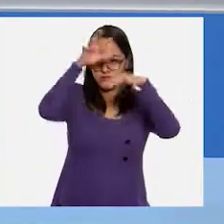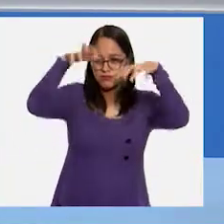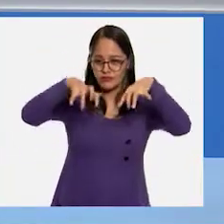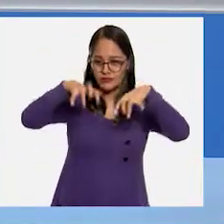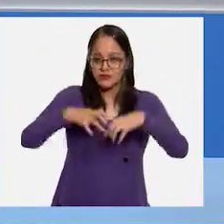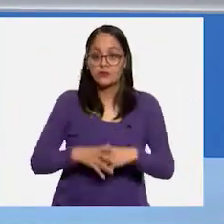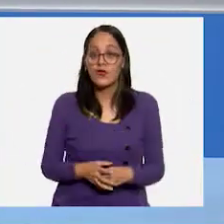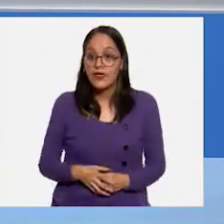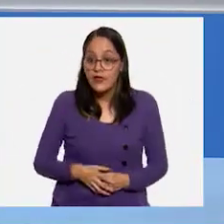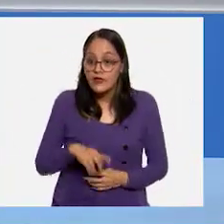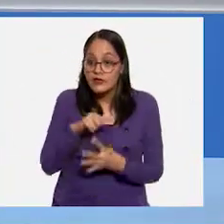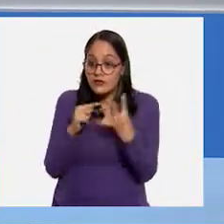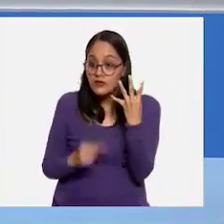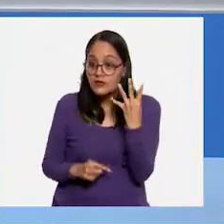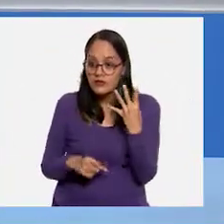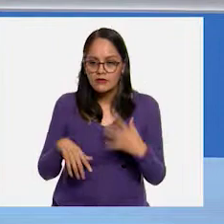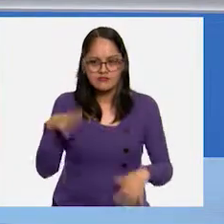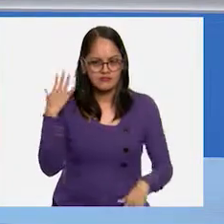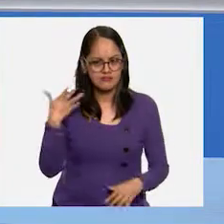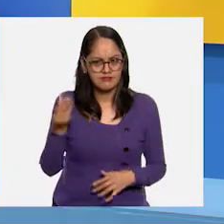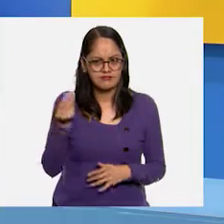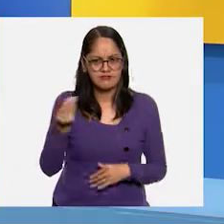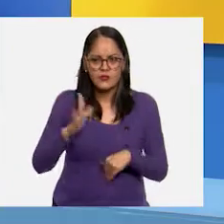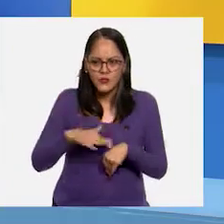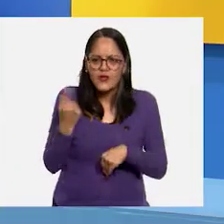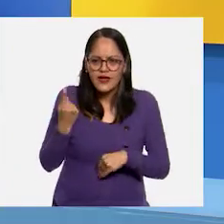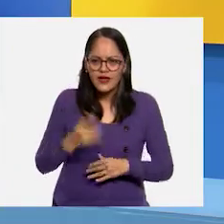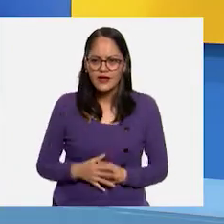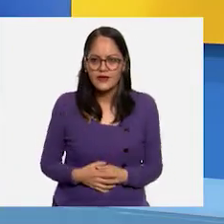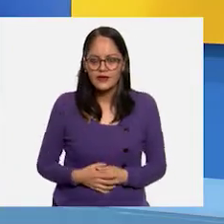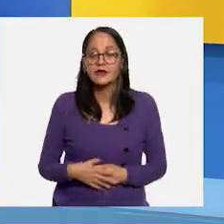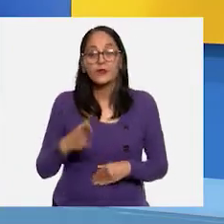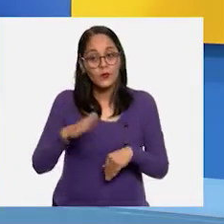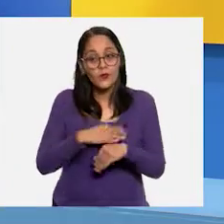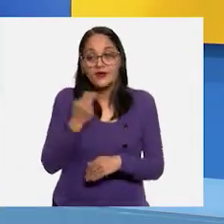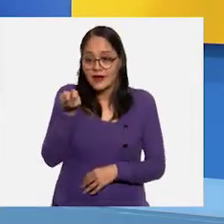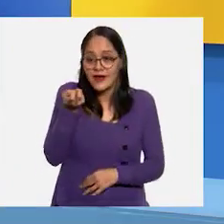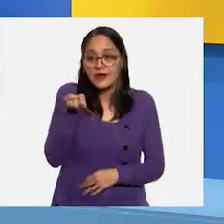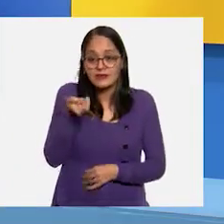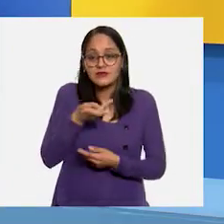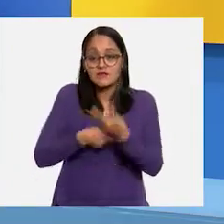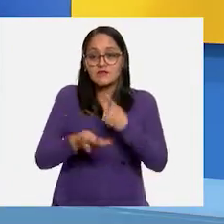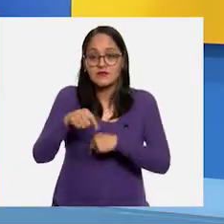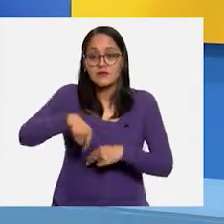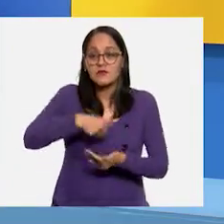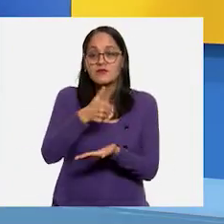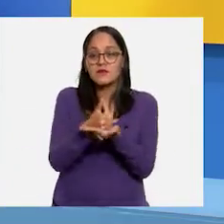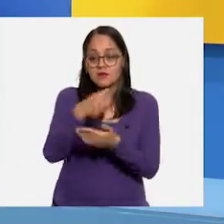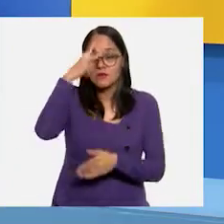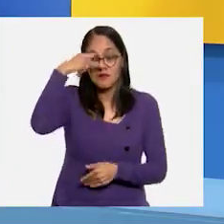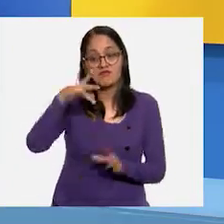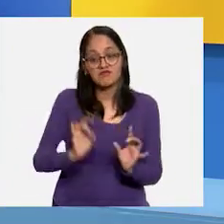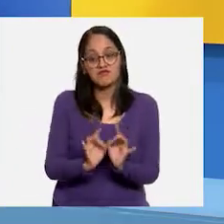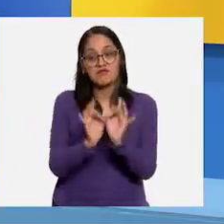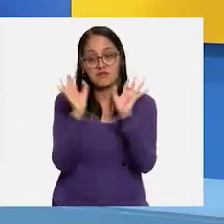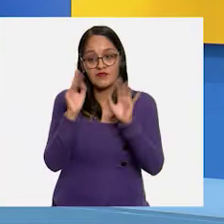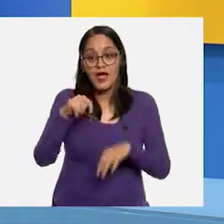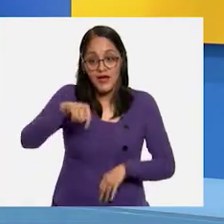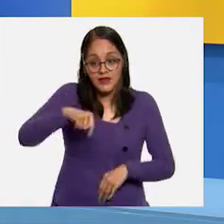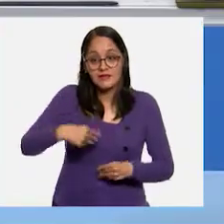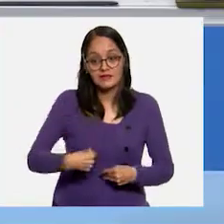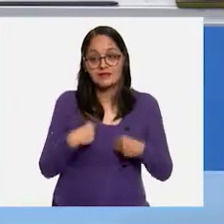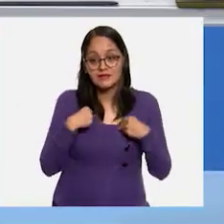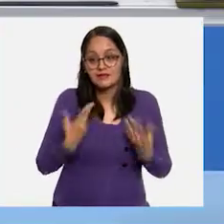¿Todos esos? ¡Ay! ¿Por qué tantos? Porque son los que se pueden presentar en la Ciudad de México, que es donde